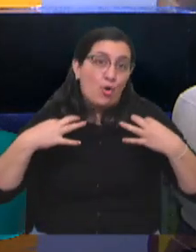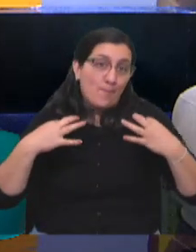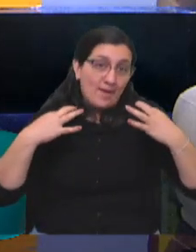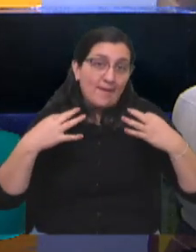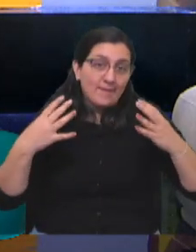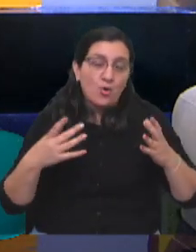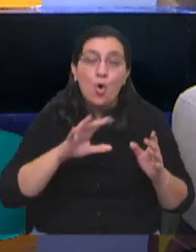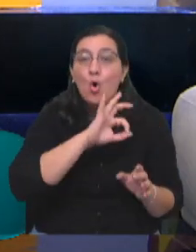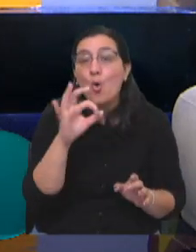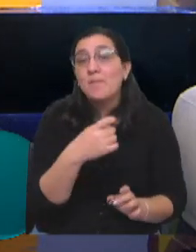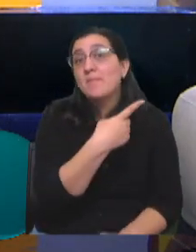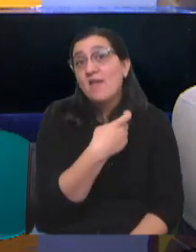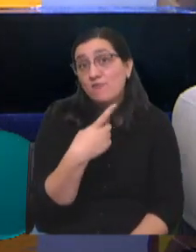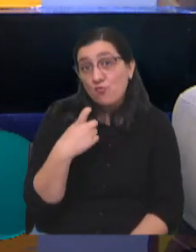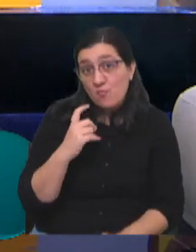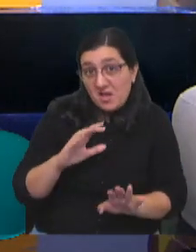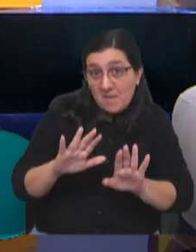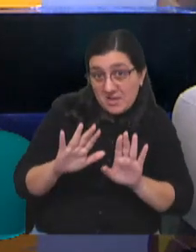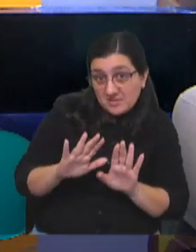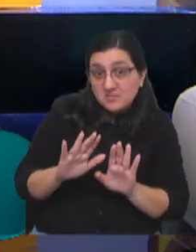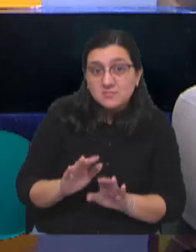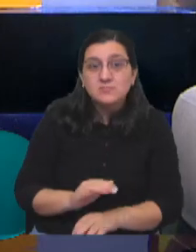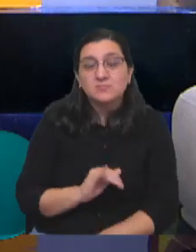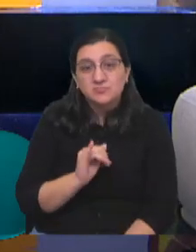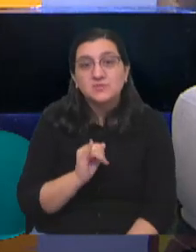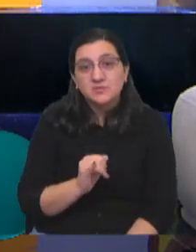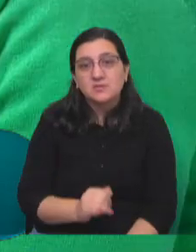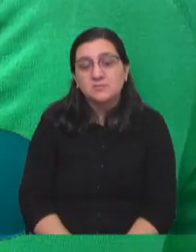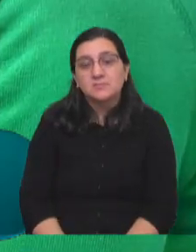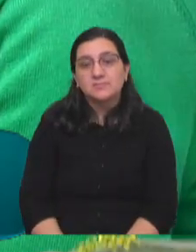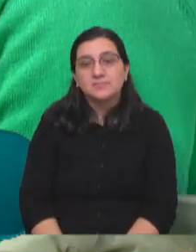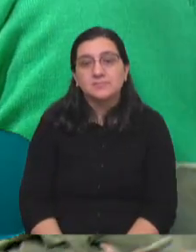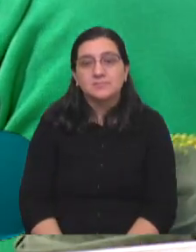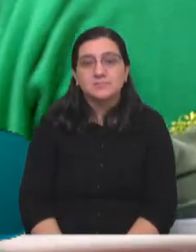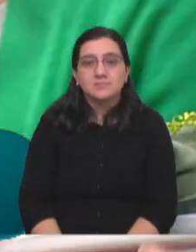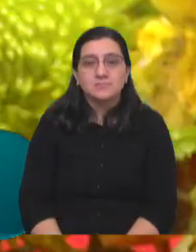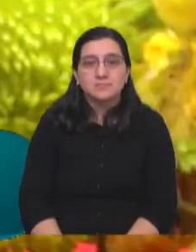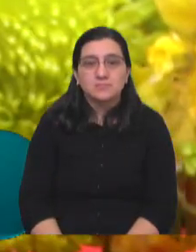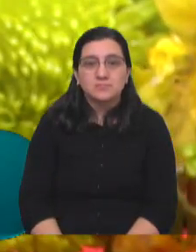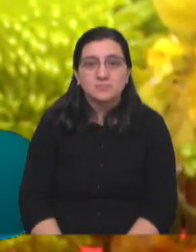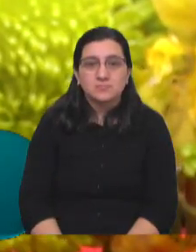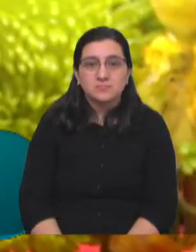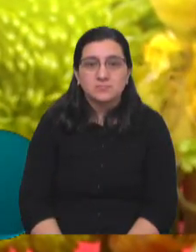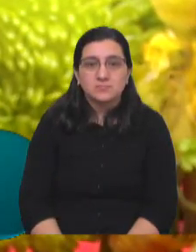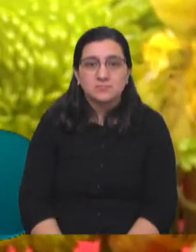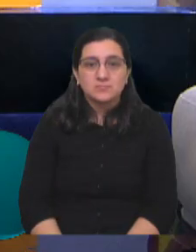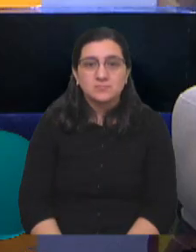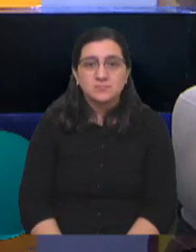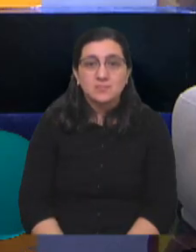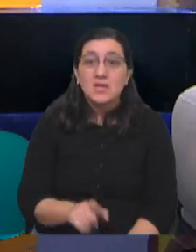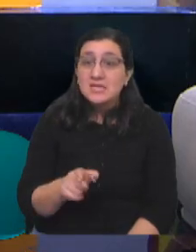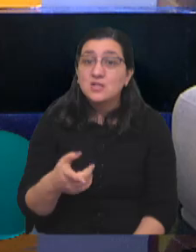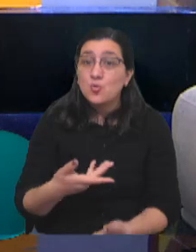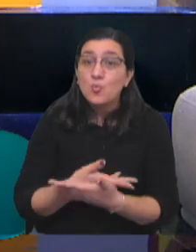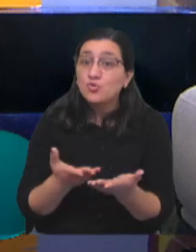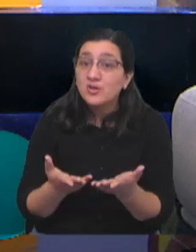O de perfumes, quizás. De perfumes es espectacular. Ay, me encanta, Silvia. Ahí tenemos esto otro no pomelo. Lo no, eso no